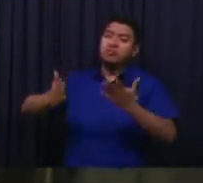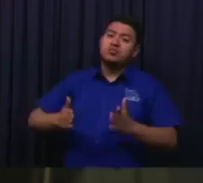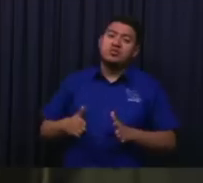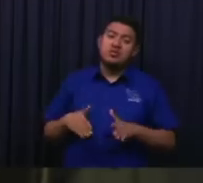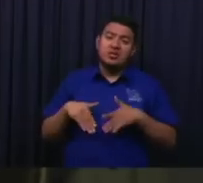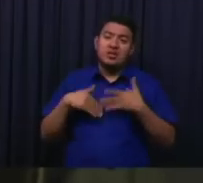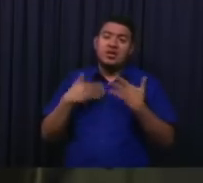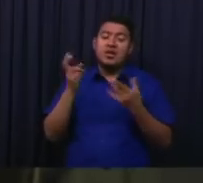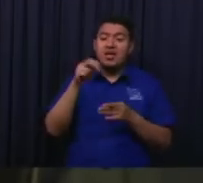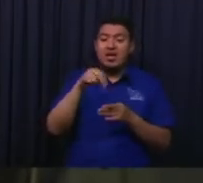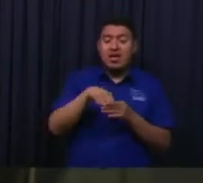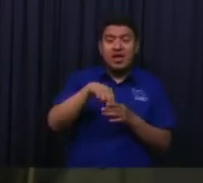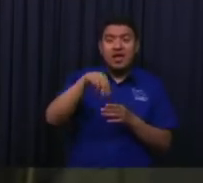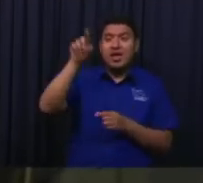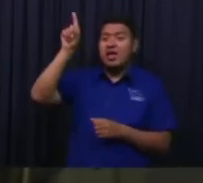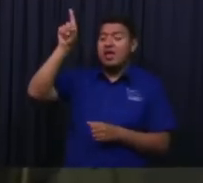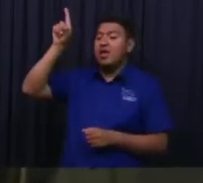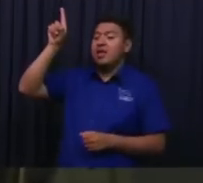Gocémonos en